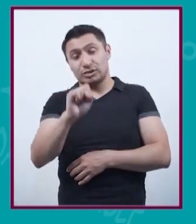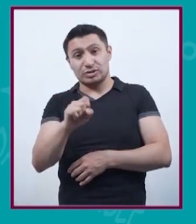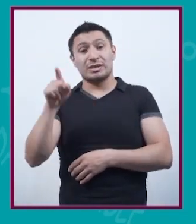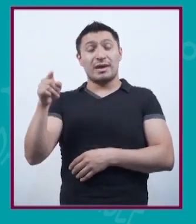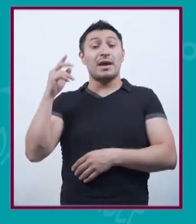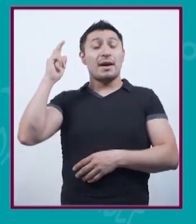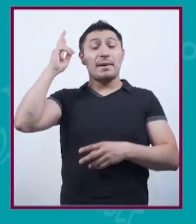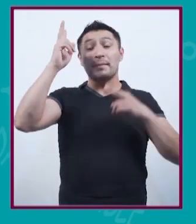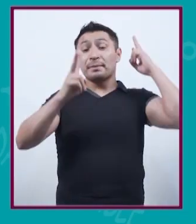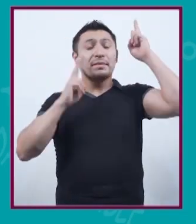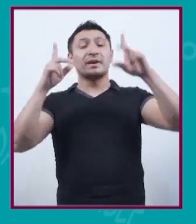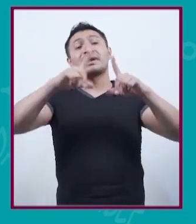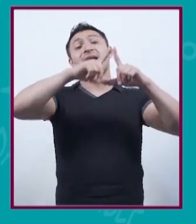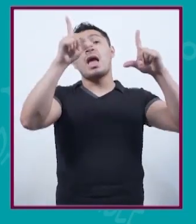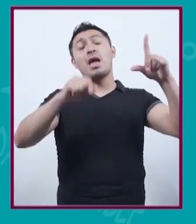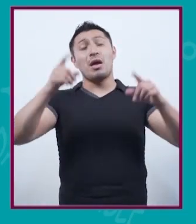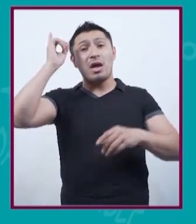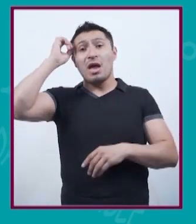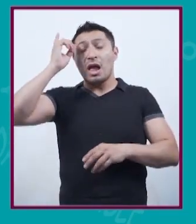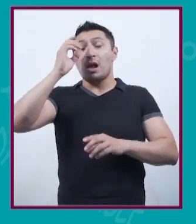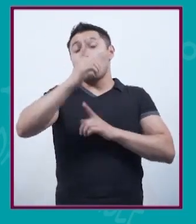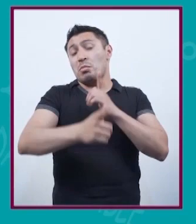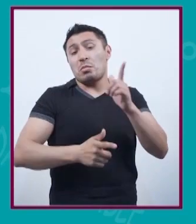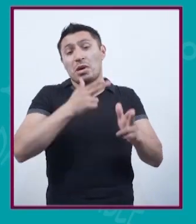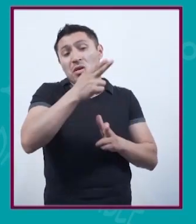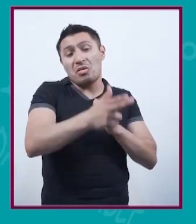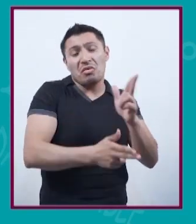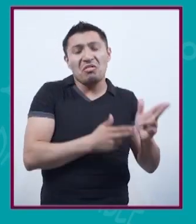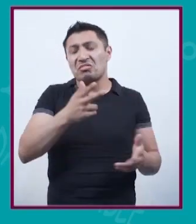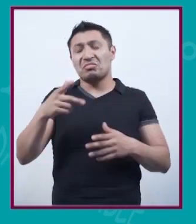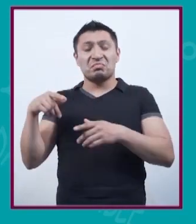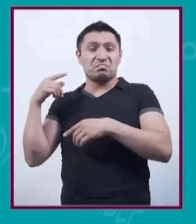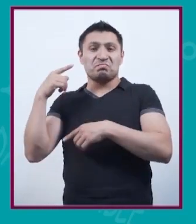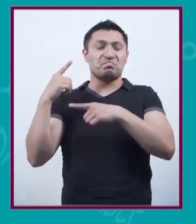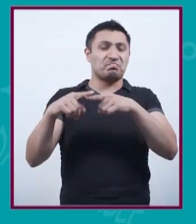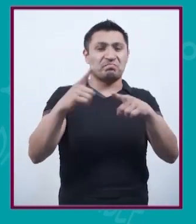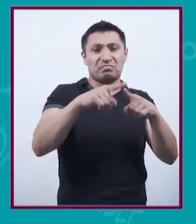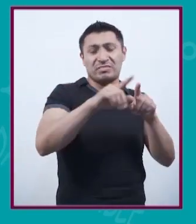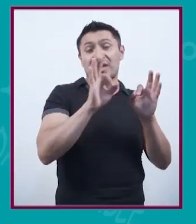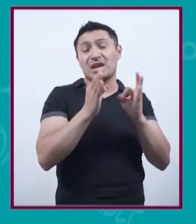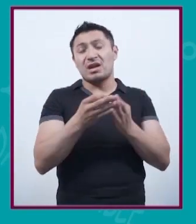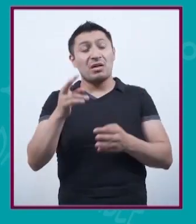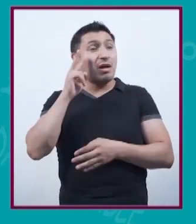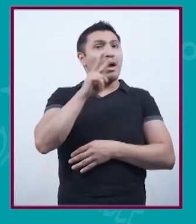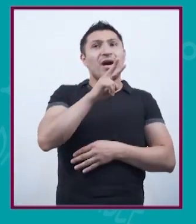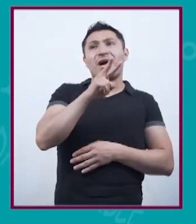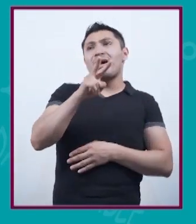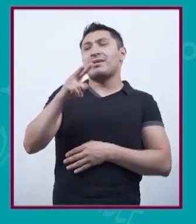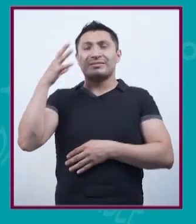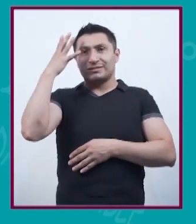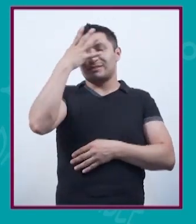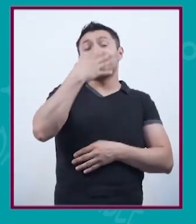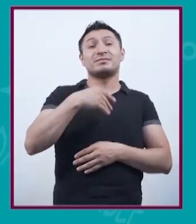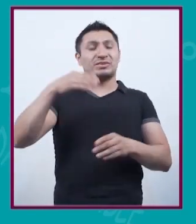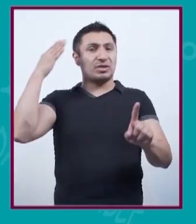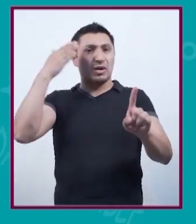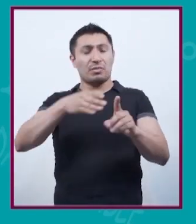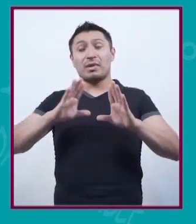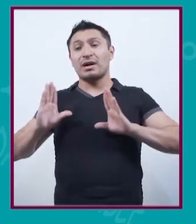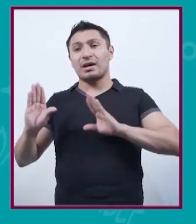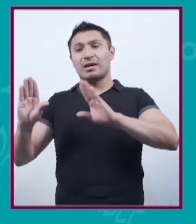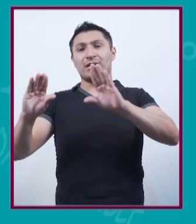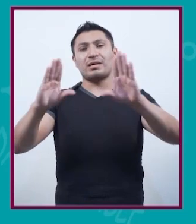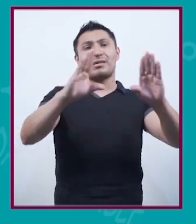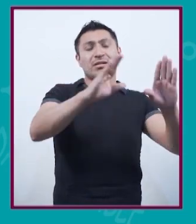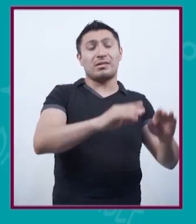México. Acorde con las ideas de Vasconcelos, Gabriela Mistral recorrió los lugares más recónditos del país, a caballo o en